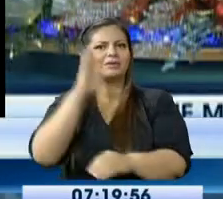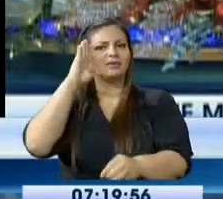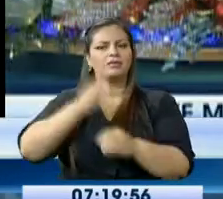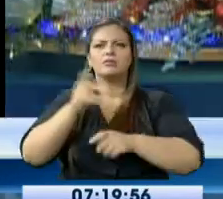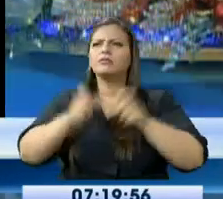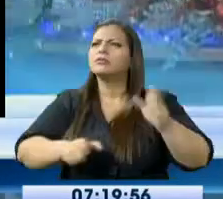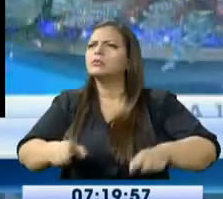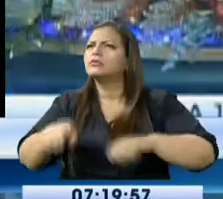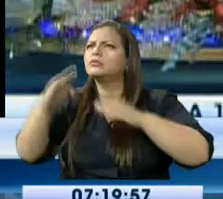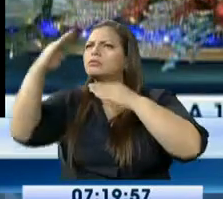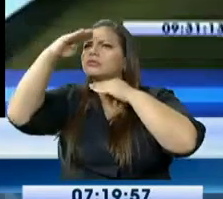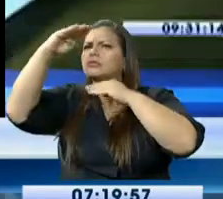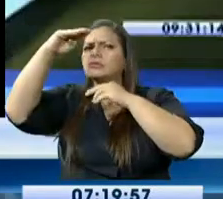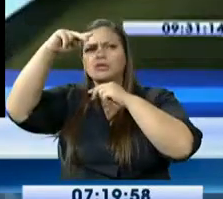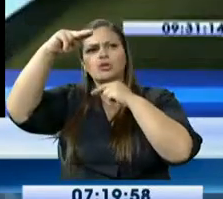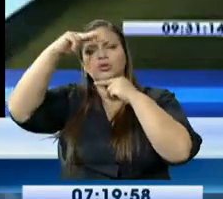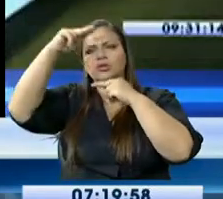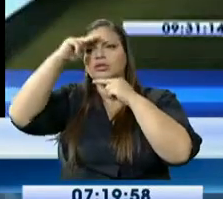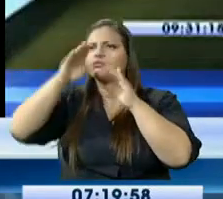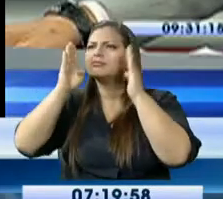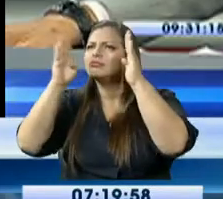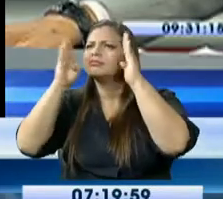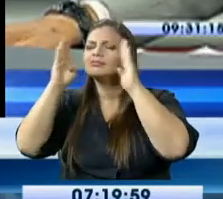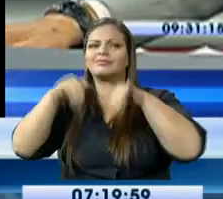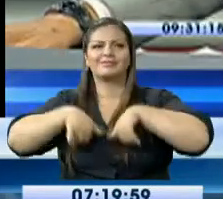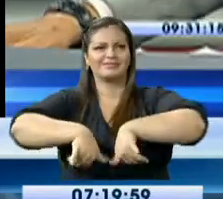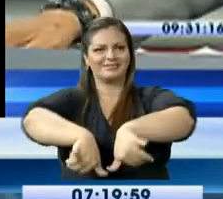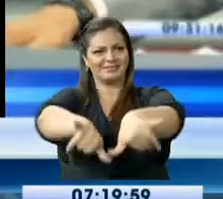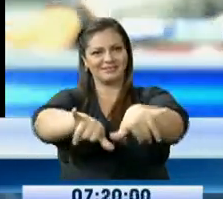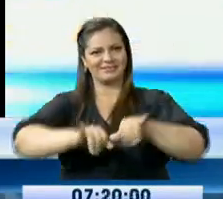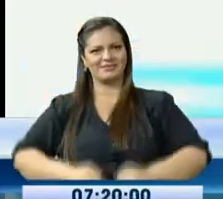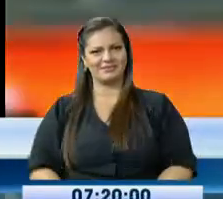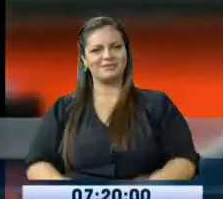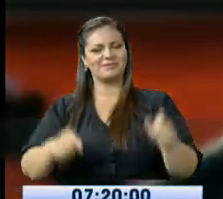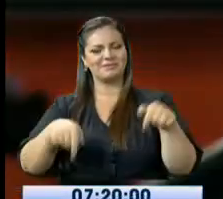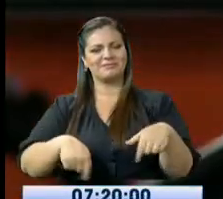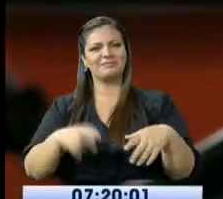este romance entre ustedes, nuestros televidentes, y nosotros quienes hacemos